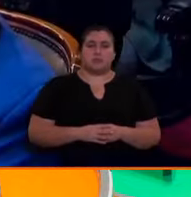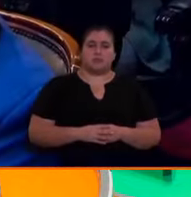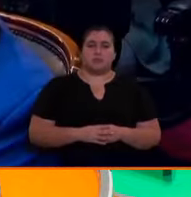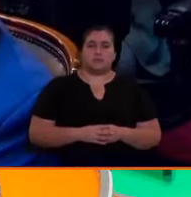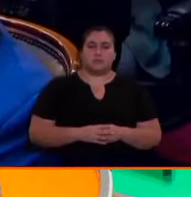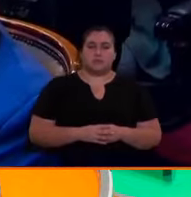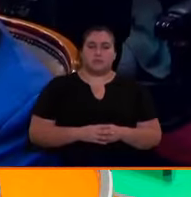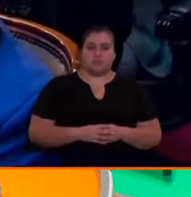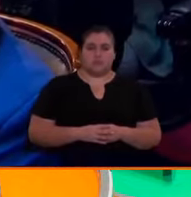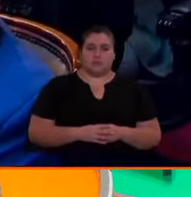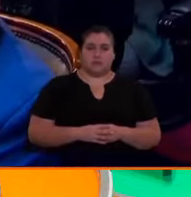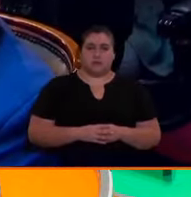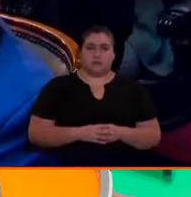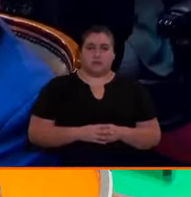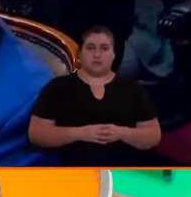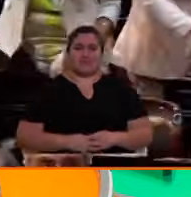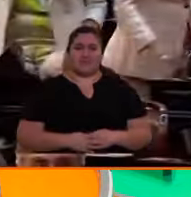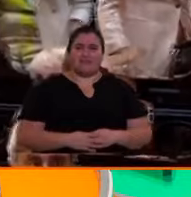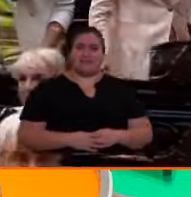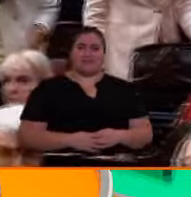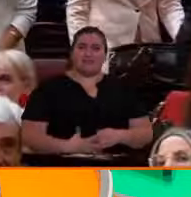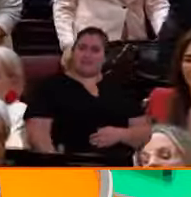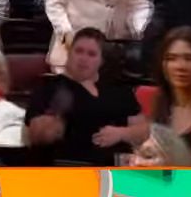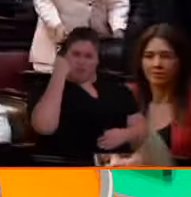no prospera